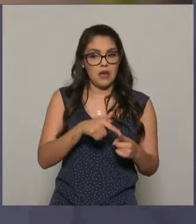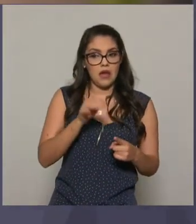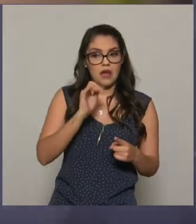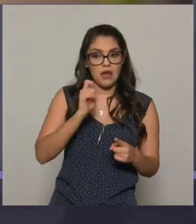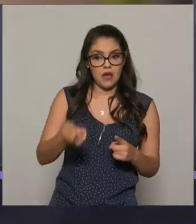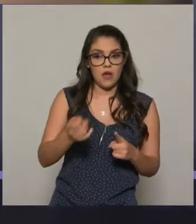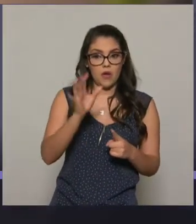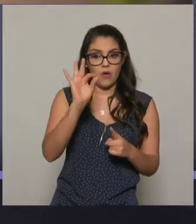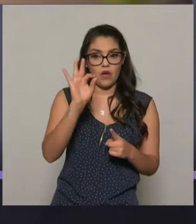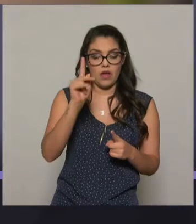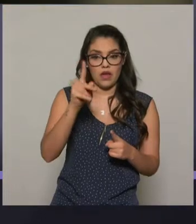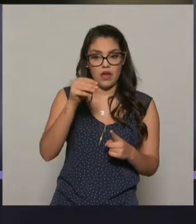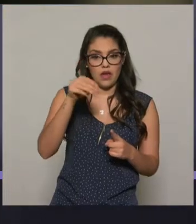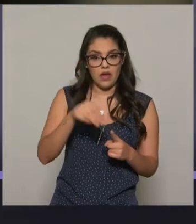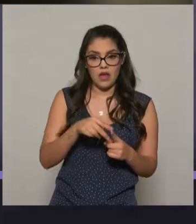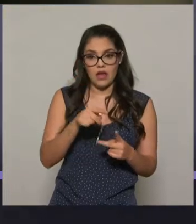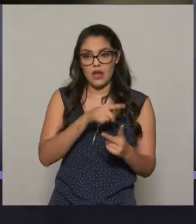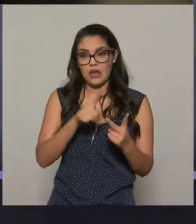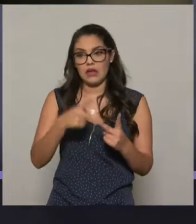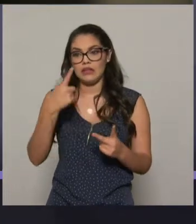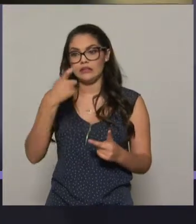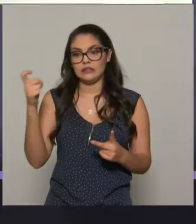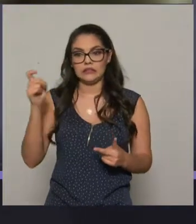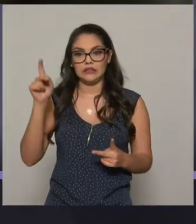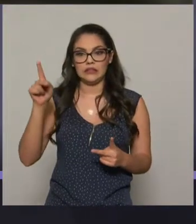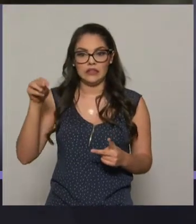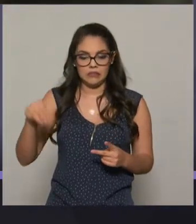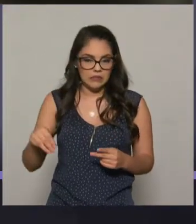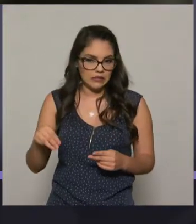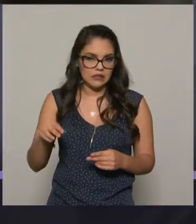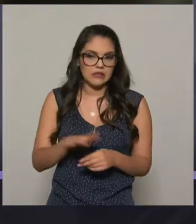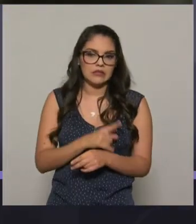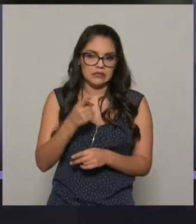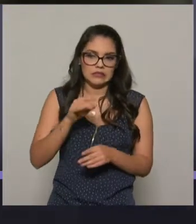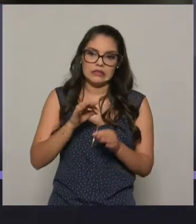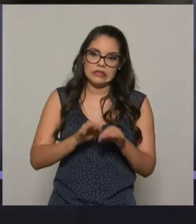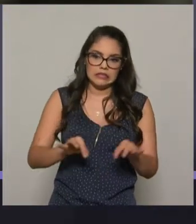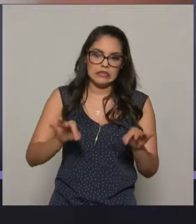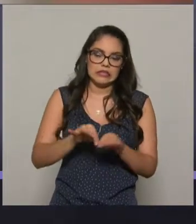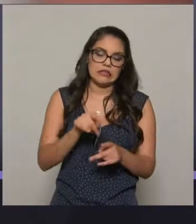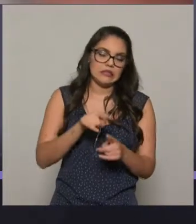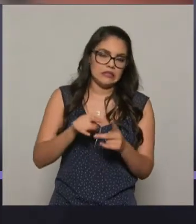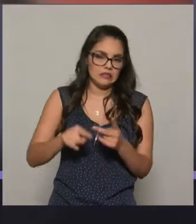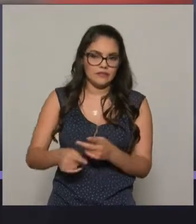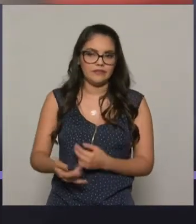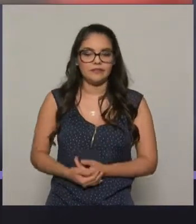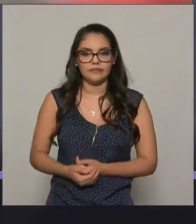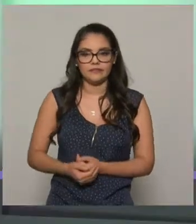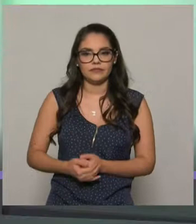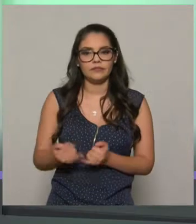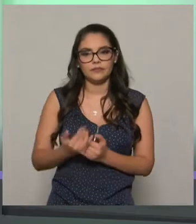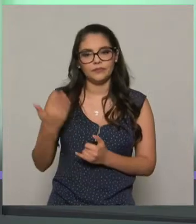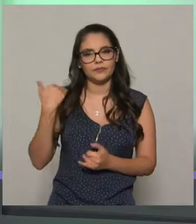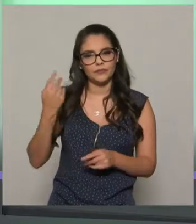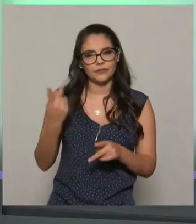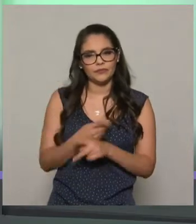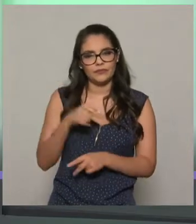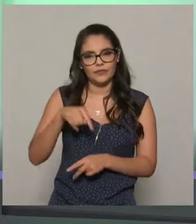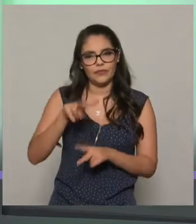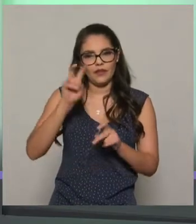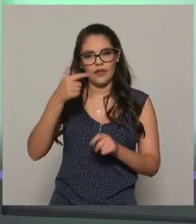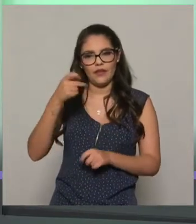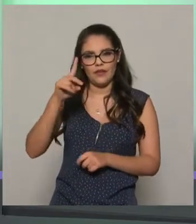a 40 kilómetros por hora que a 100 kilómetros por hora. Entonces, ahí la relevancia. Recientemente aquí mismo en Agenda y Contexto